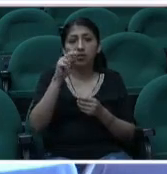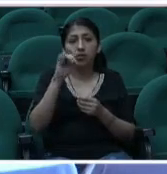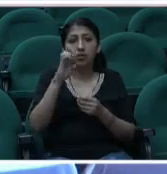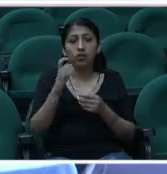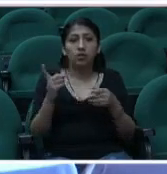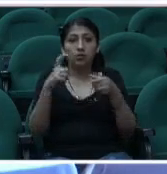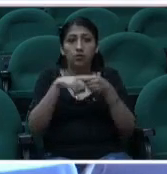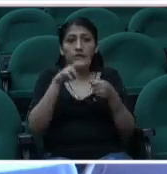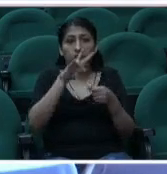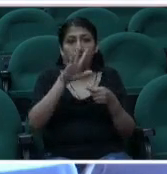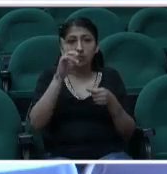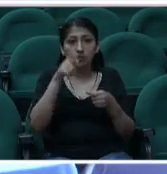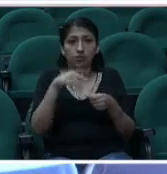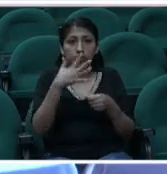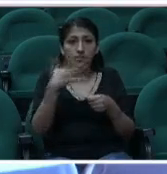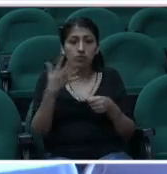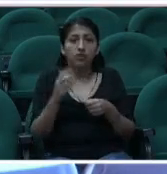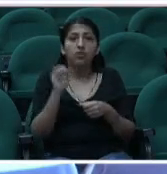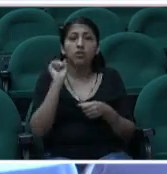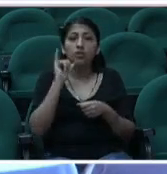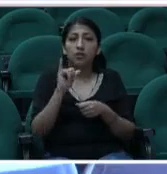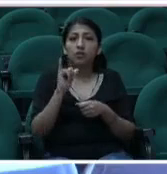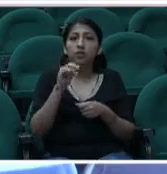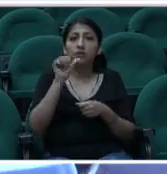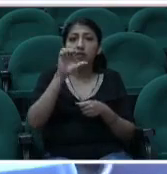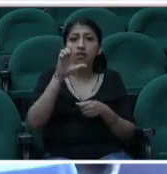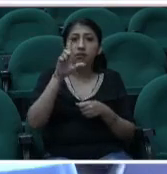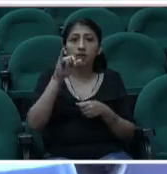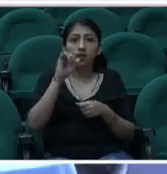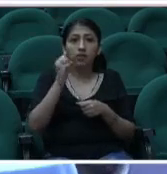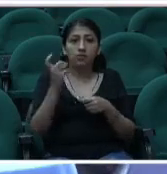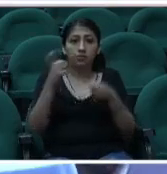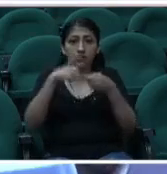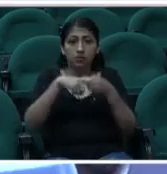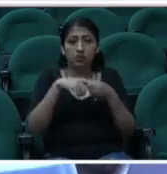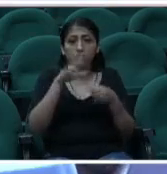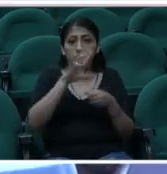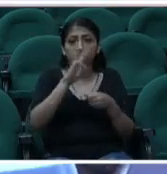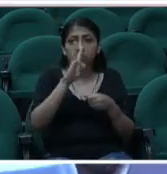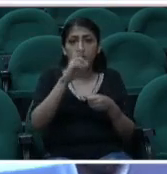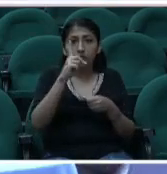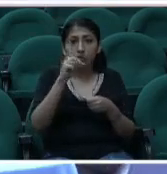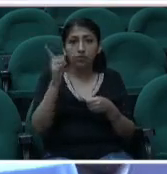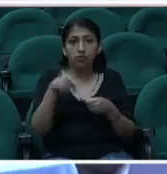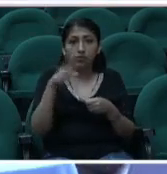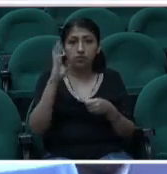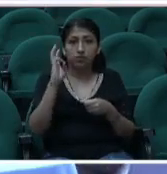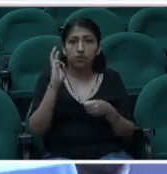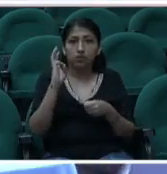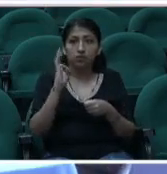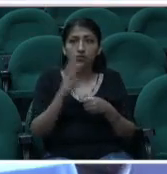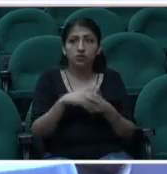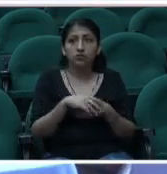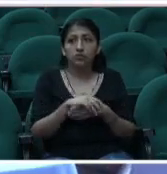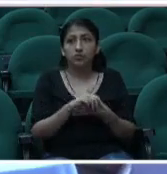25 35 y el candidato elías cachero de la alianza 61 6